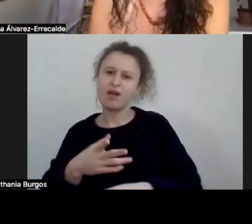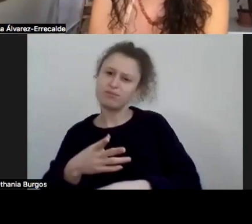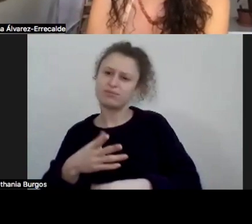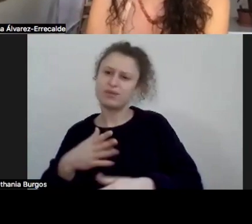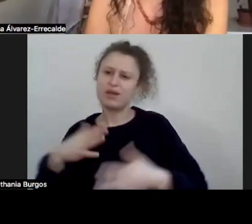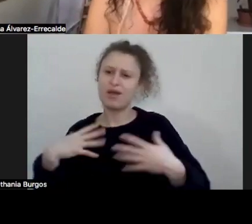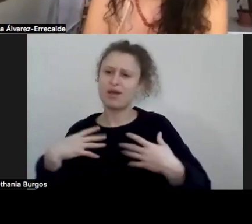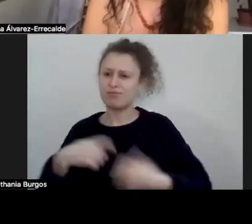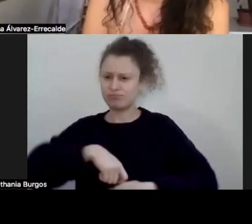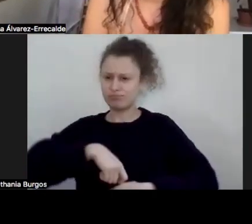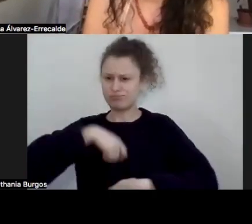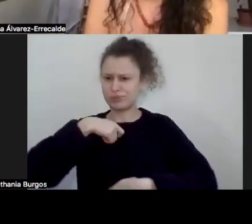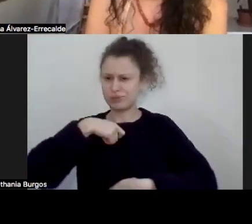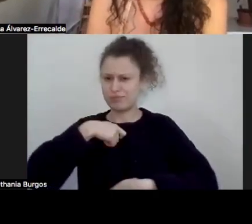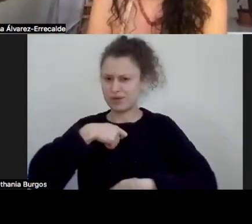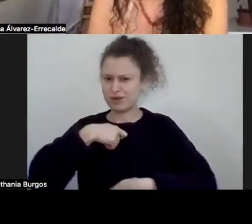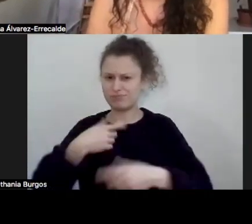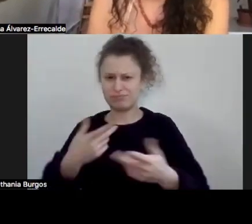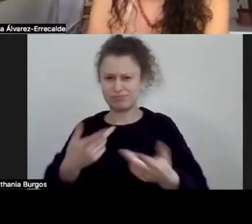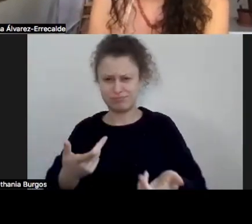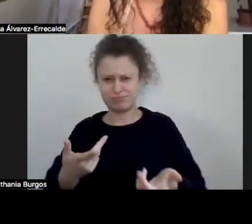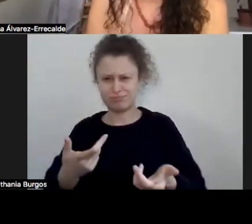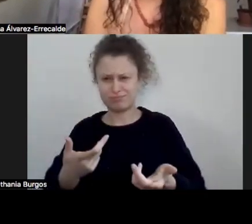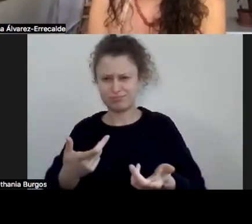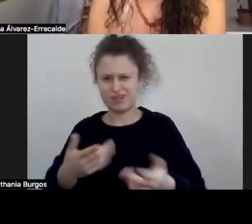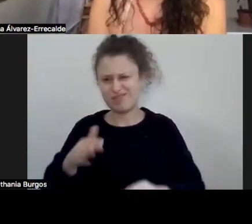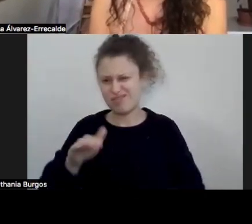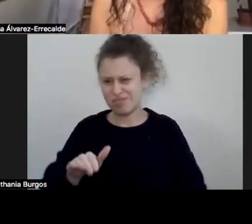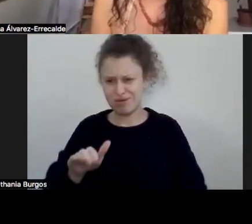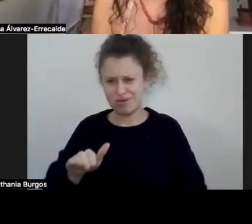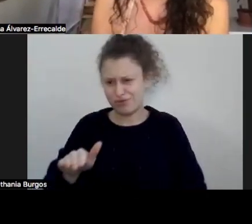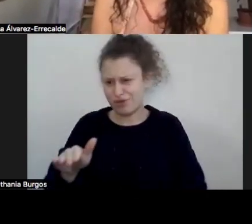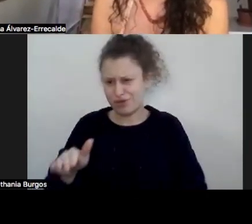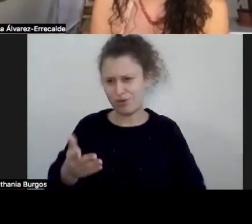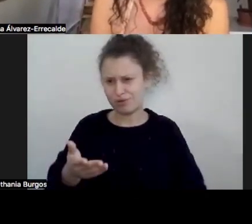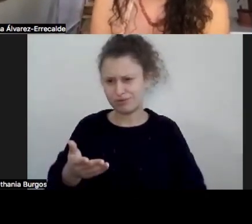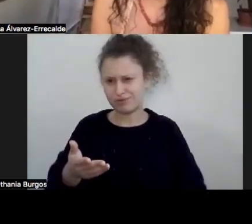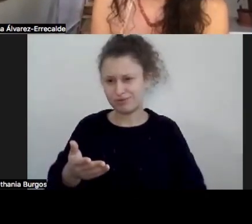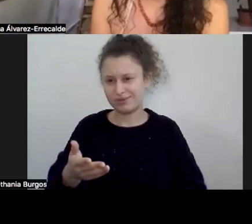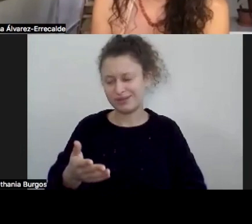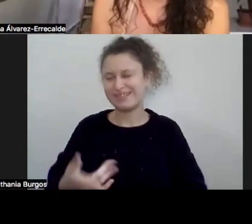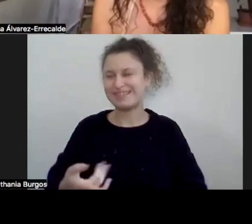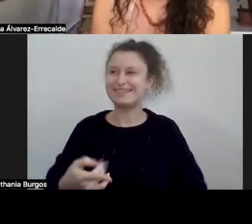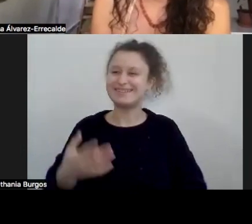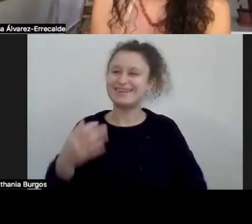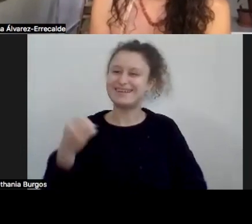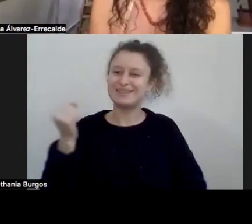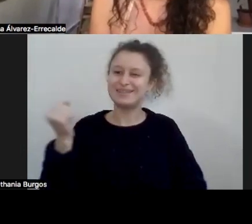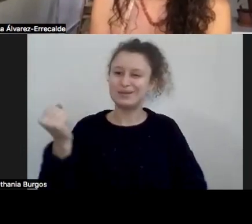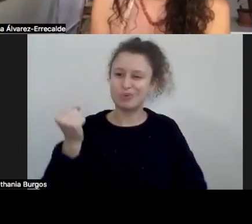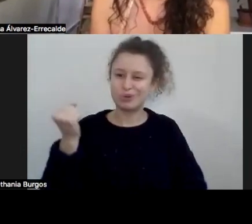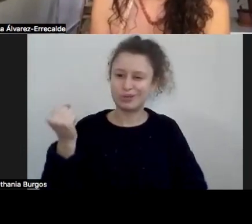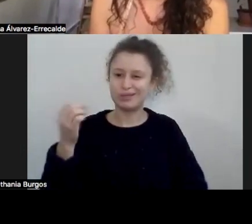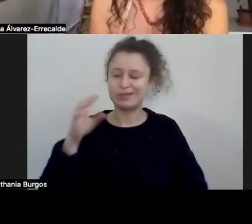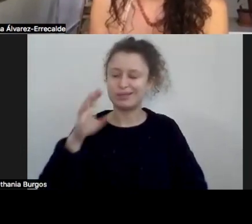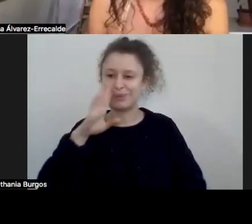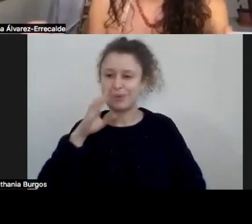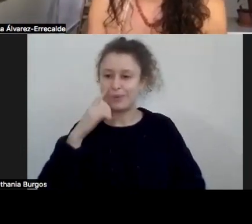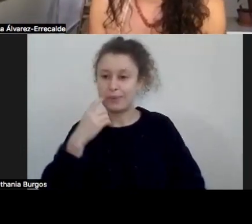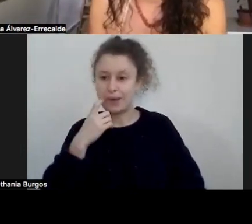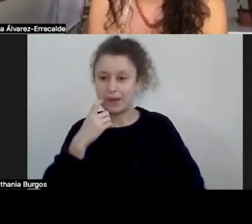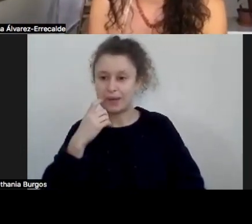otra relación es muy importante para las mamás y los papás para ubicarnos a cómo cuidar mejor, ¿no? Y